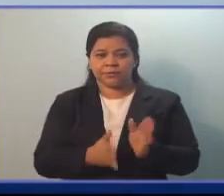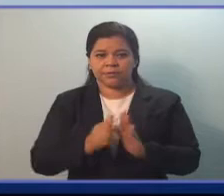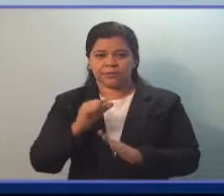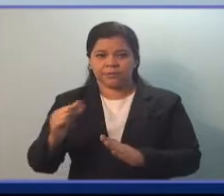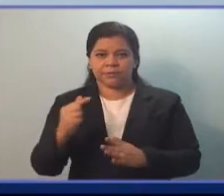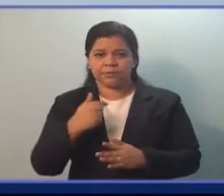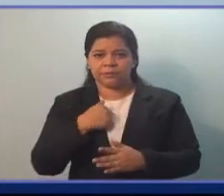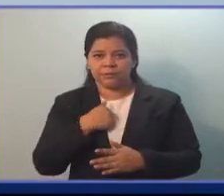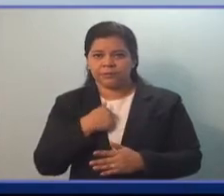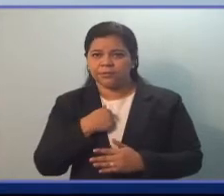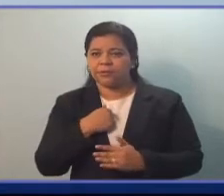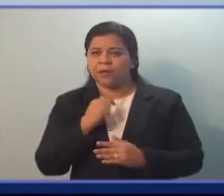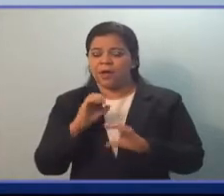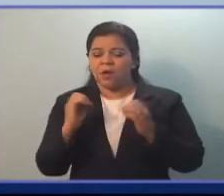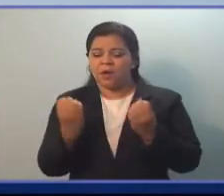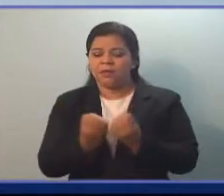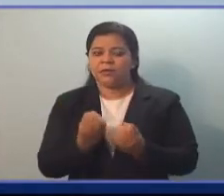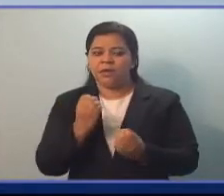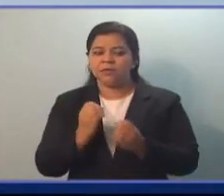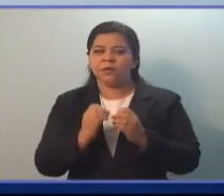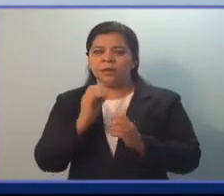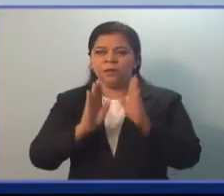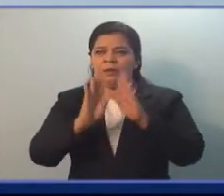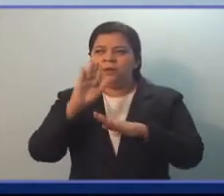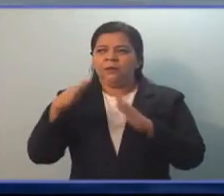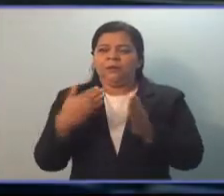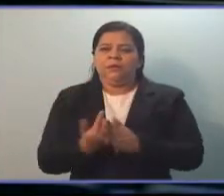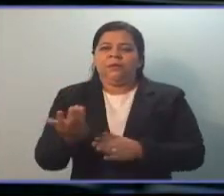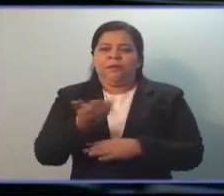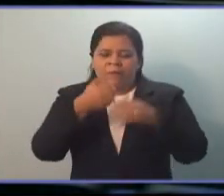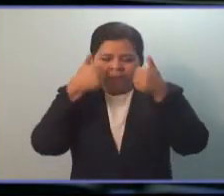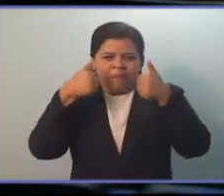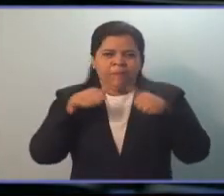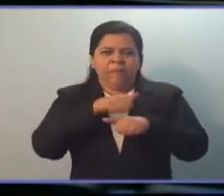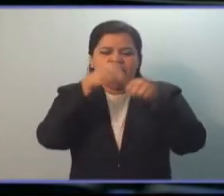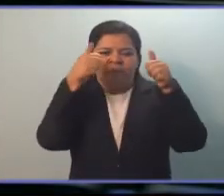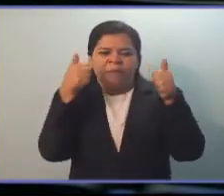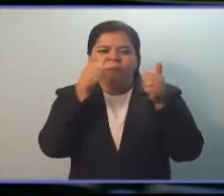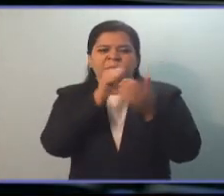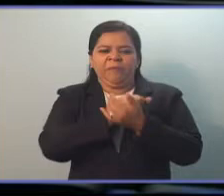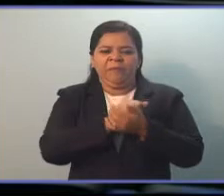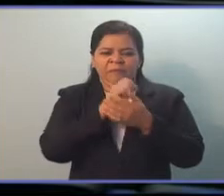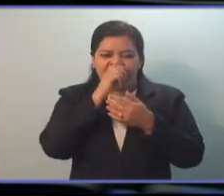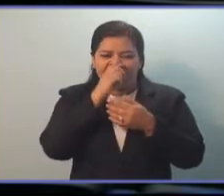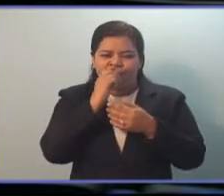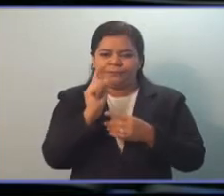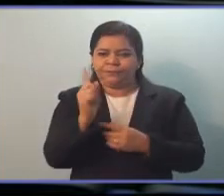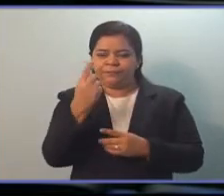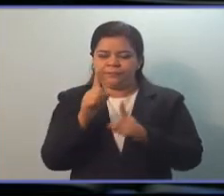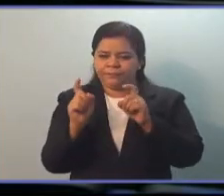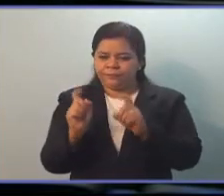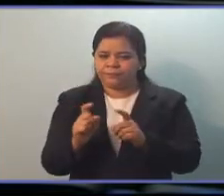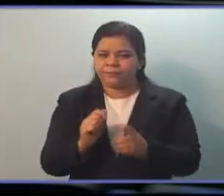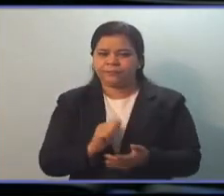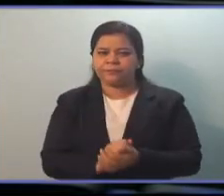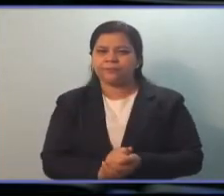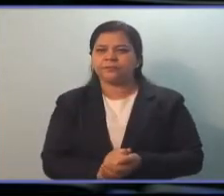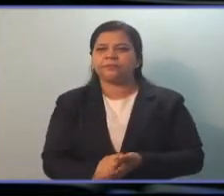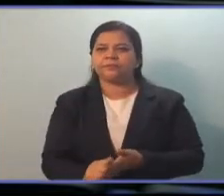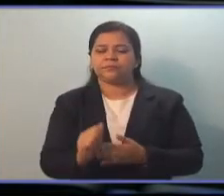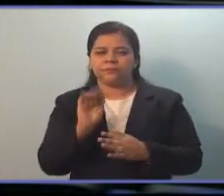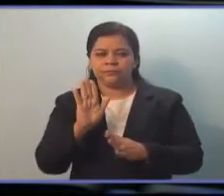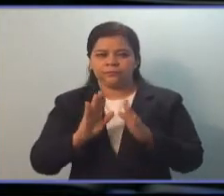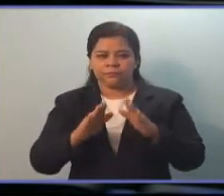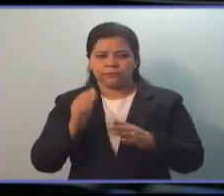también de organizaciones sindicales. Para todas y todos, muy buenos días. La primera pregunta habla sobre su